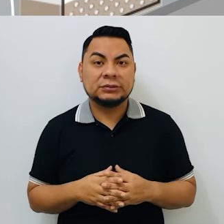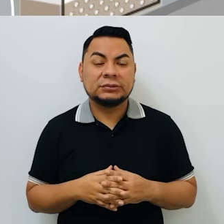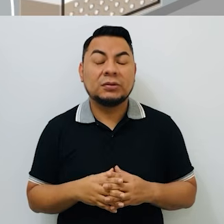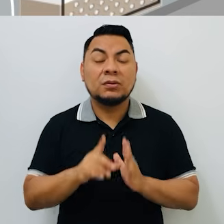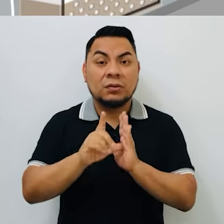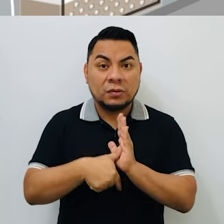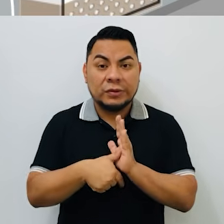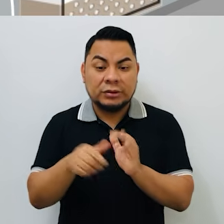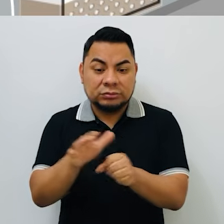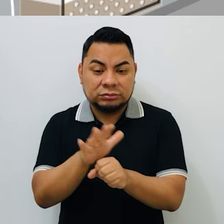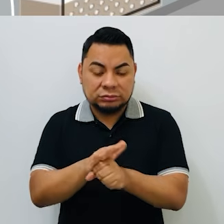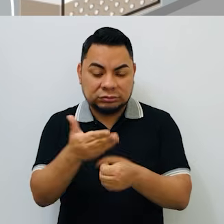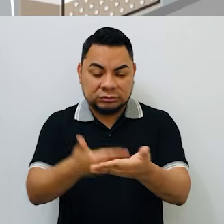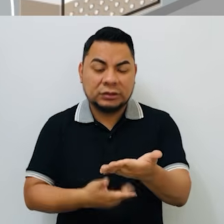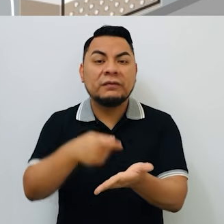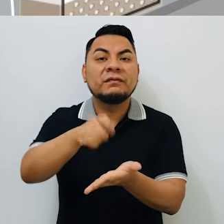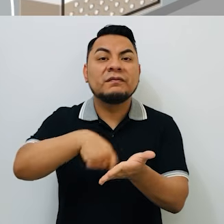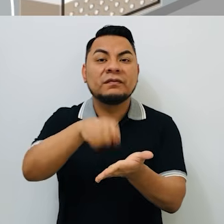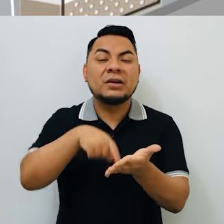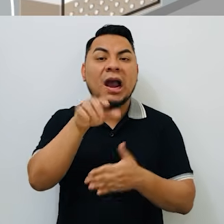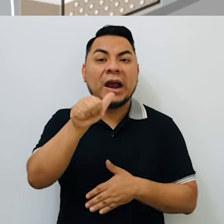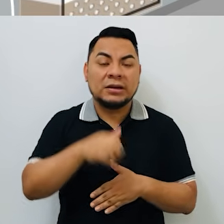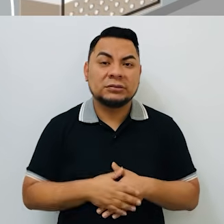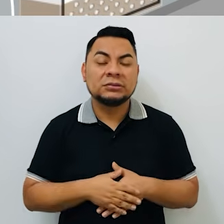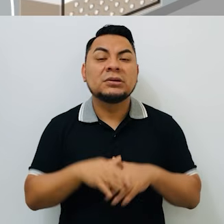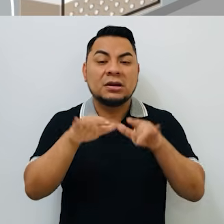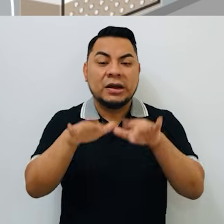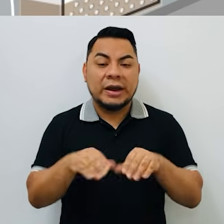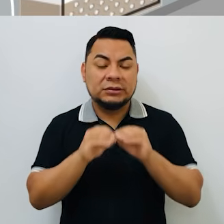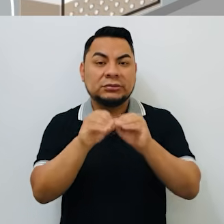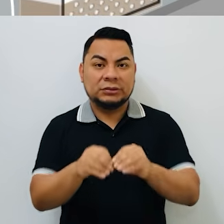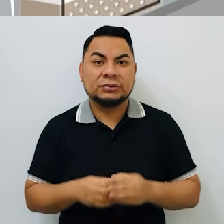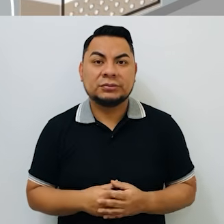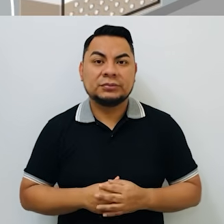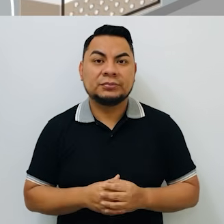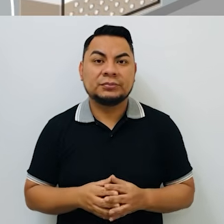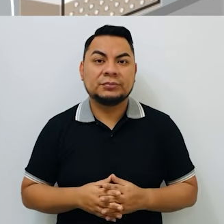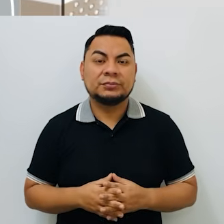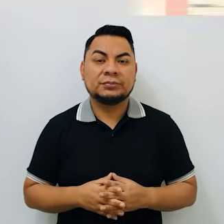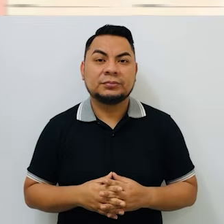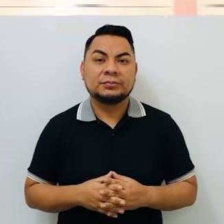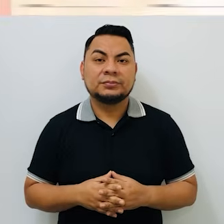municipales. Luego las llenan y firman en la sección A, Acta de instalación.